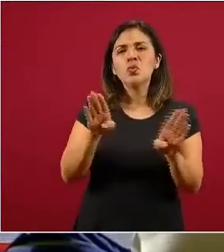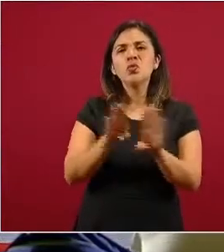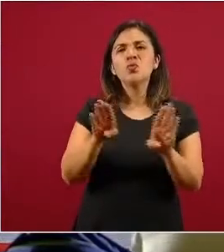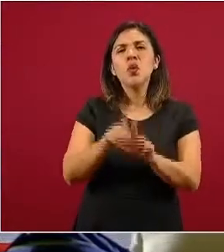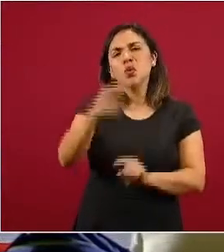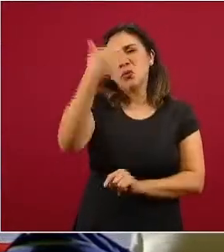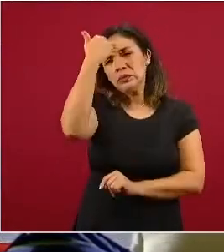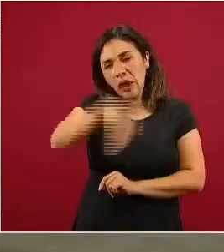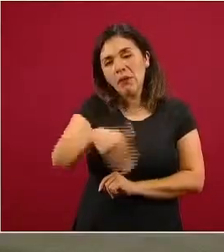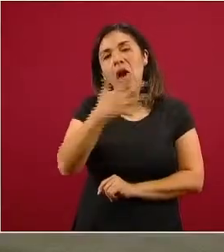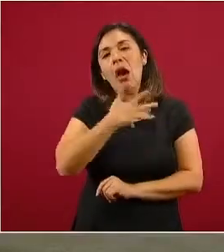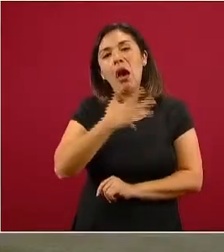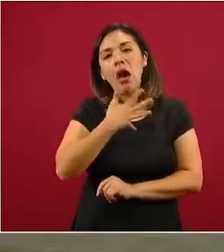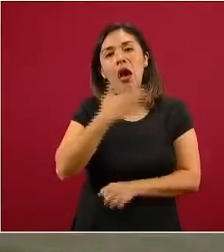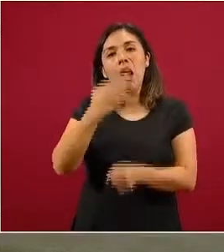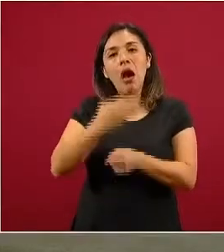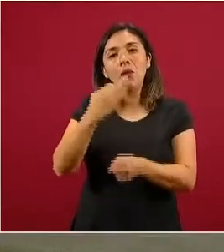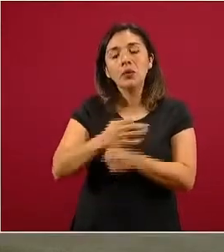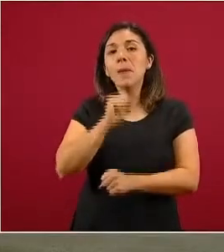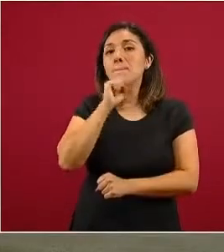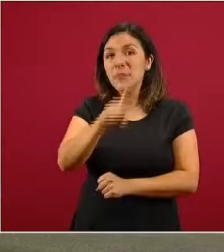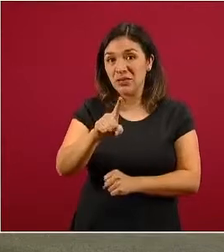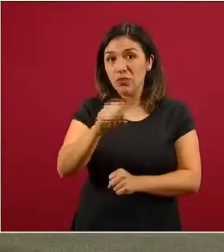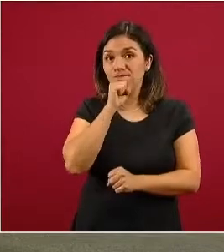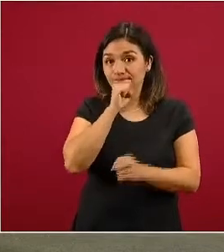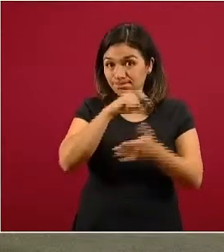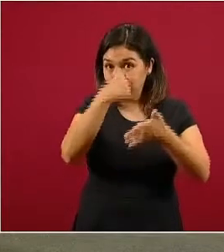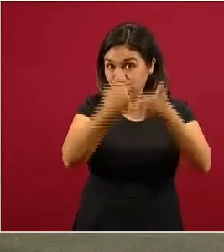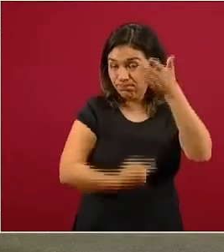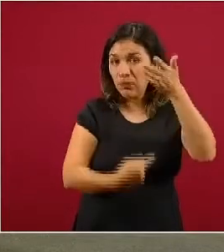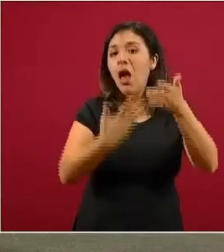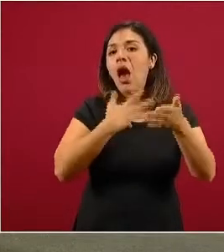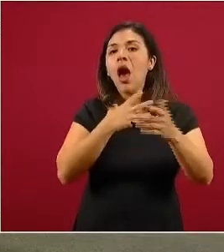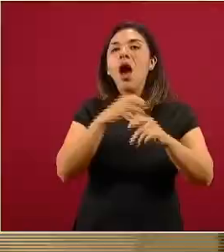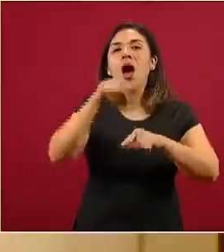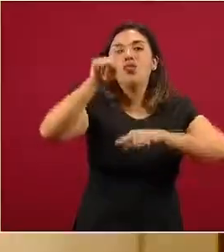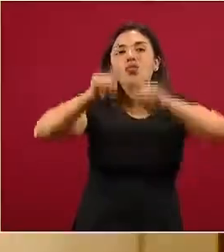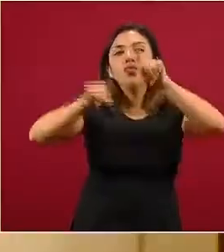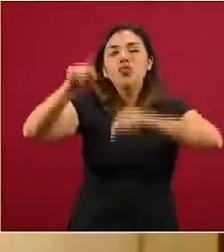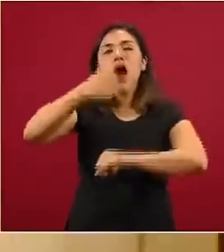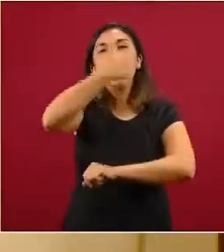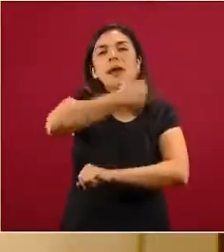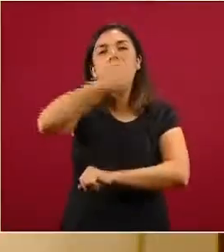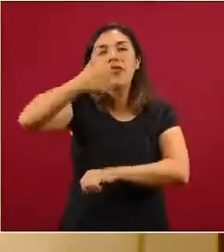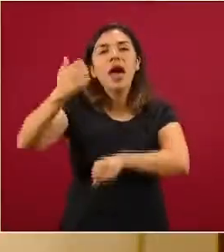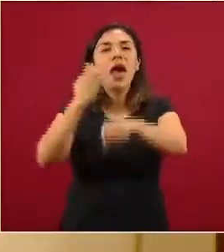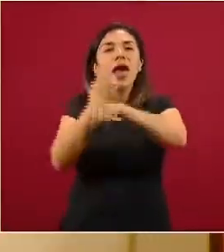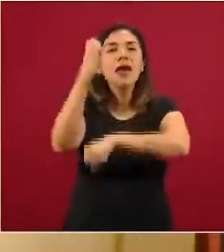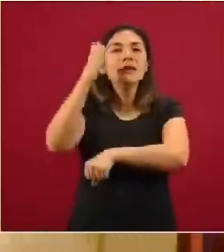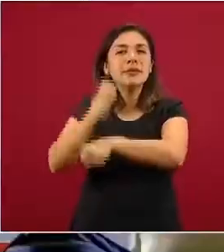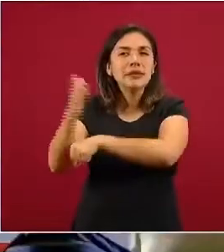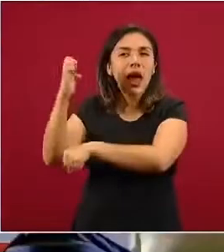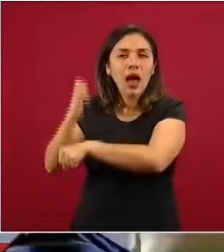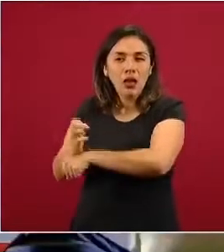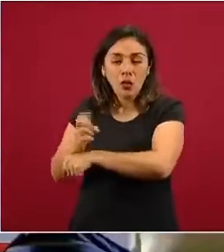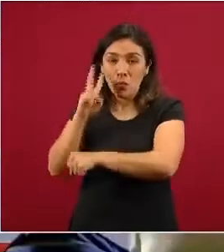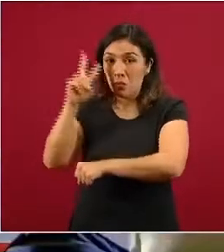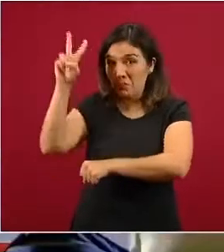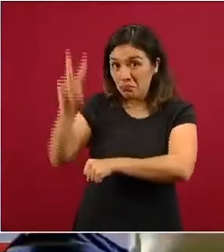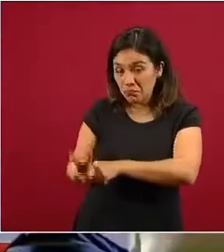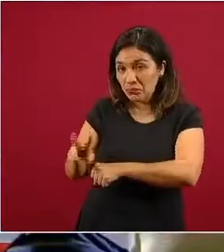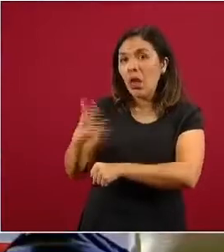nosotros en el informe, donde presentamos las 24 entidades federativas. También tenemos